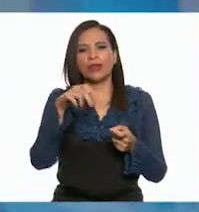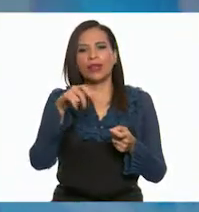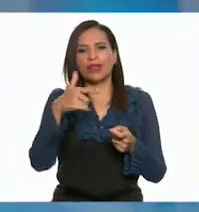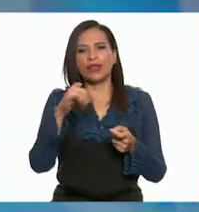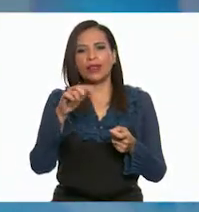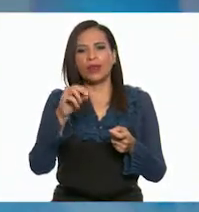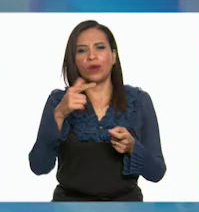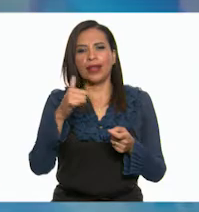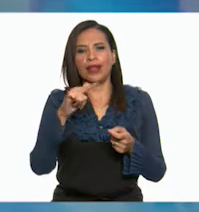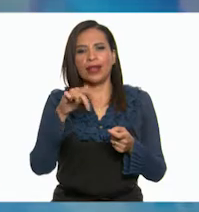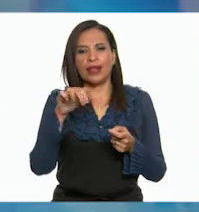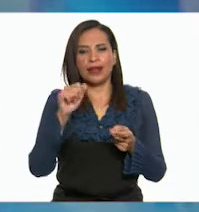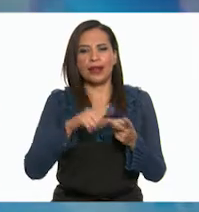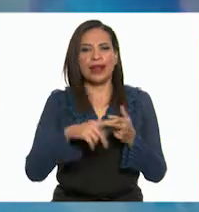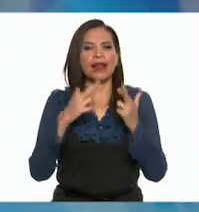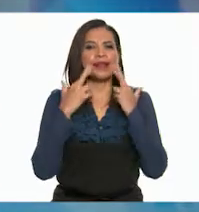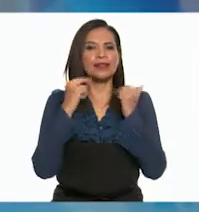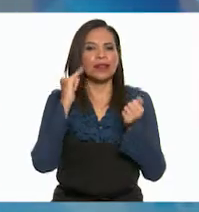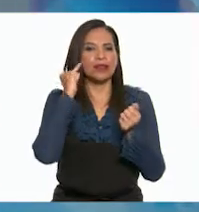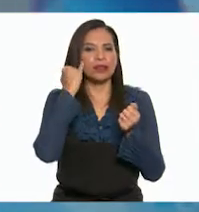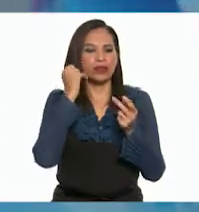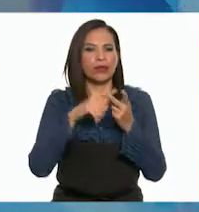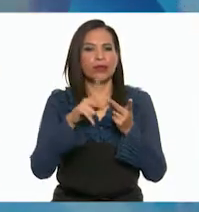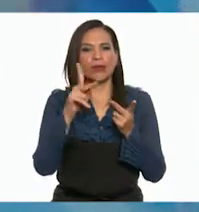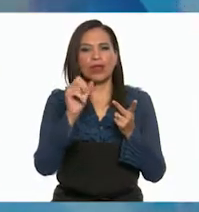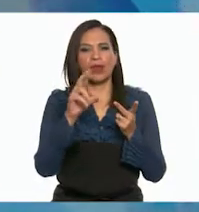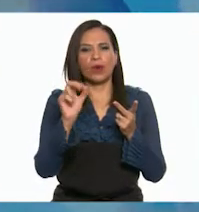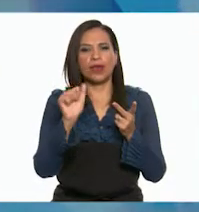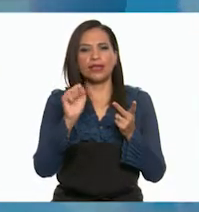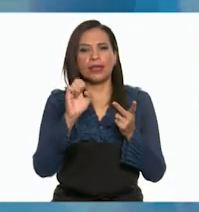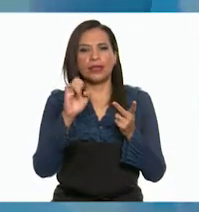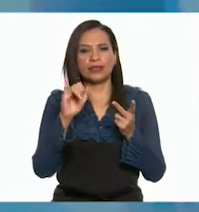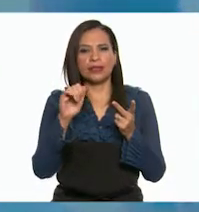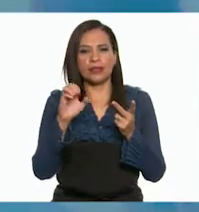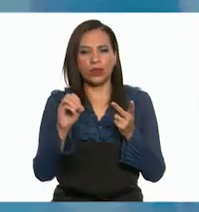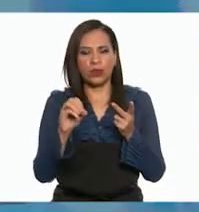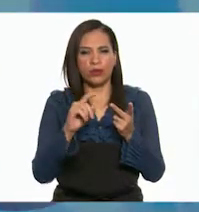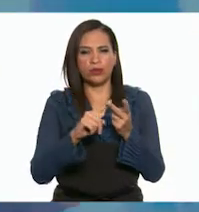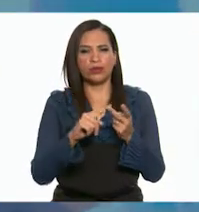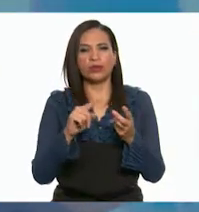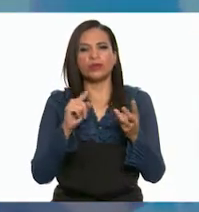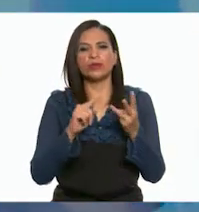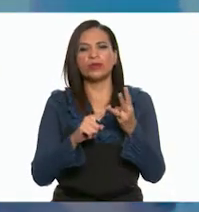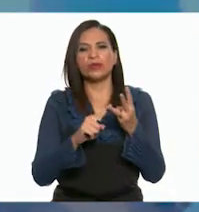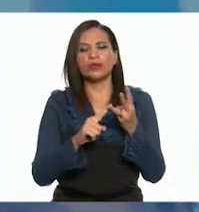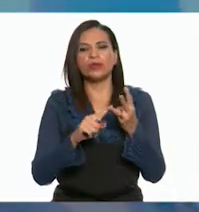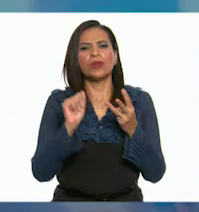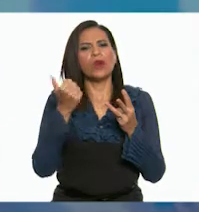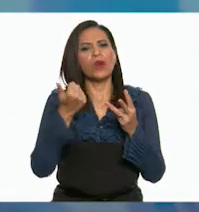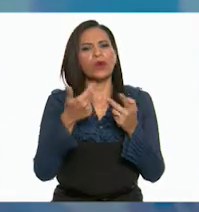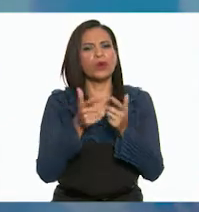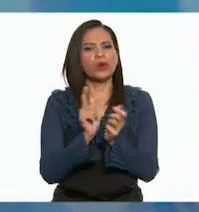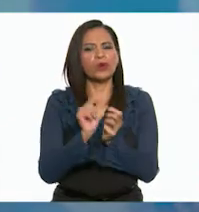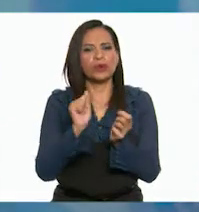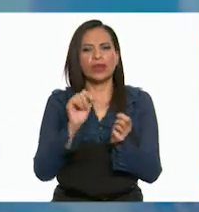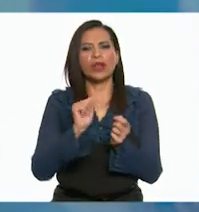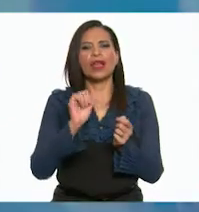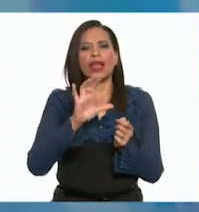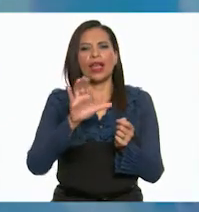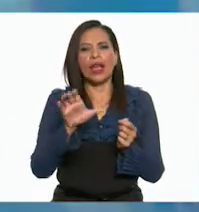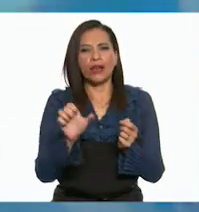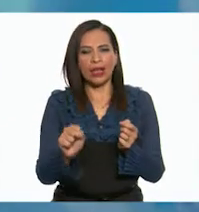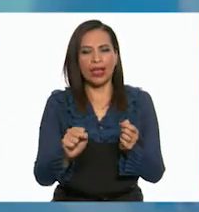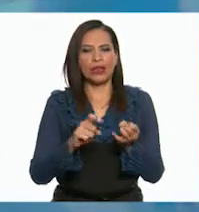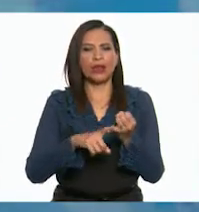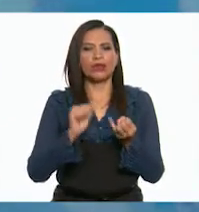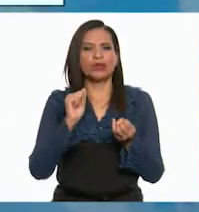Galeana, rancheros indígenas como Pedro Asensio Alquiciras, mestizos, africanos y